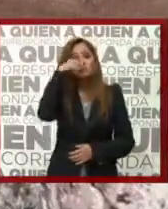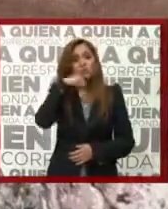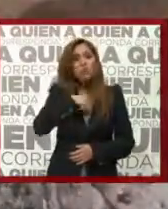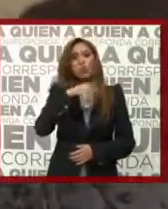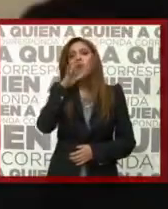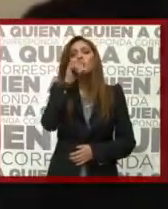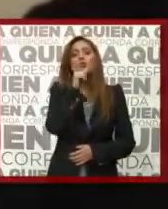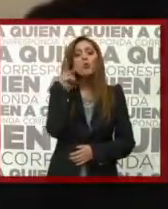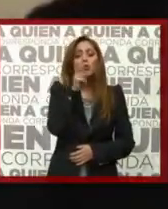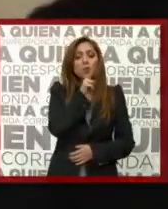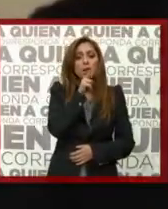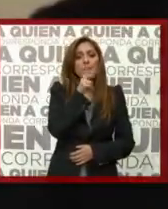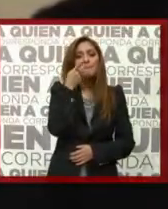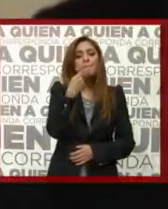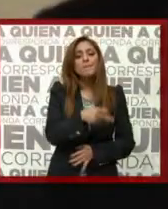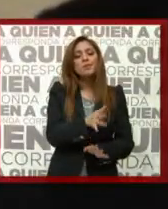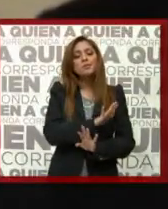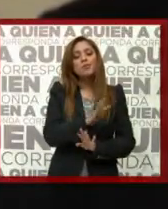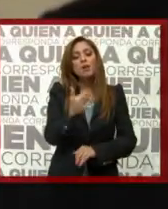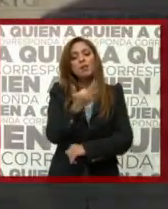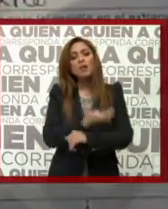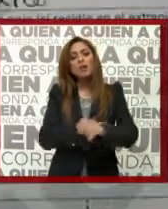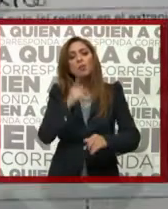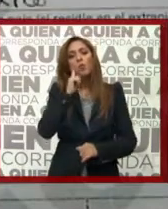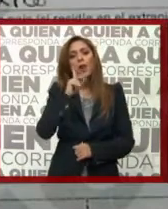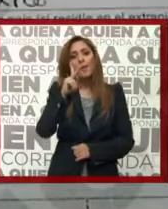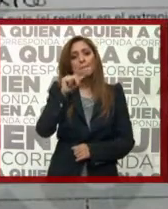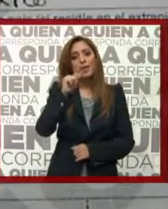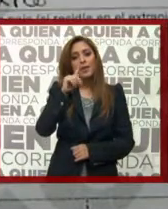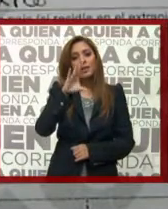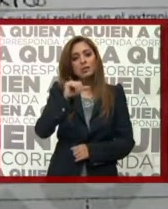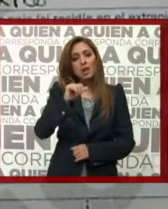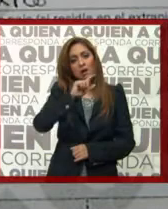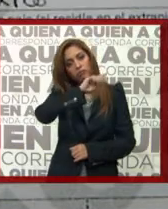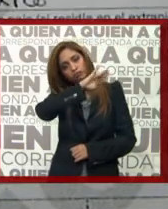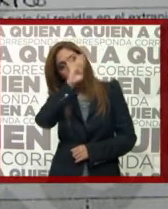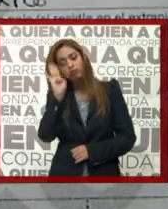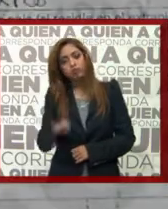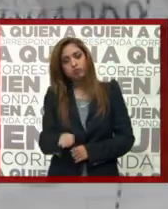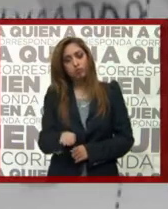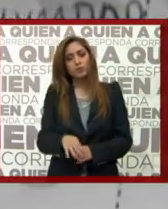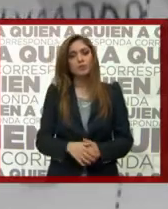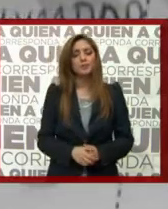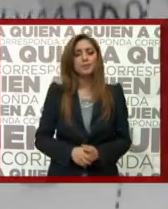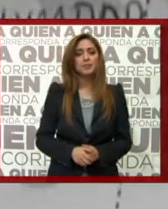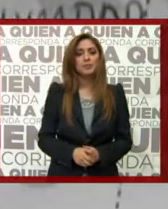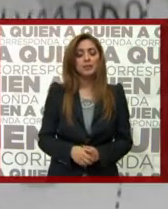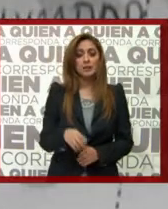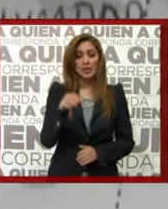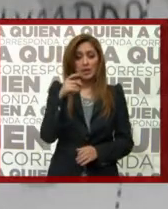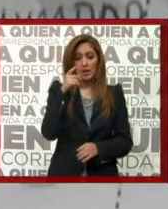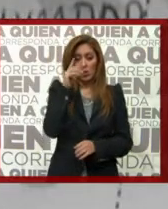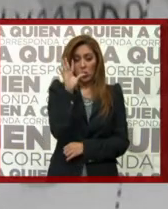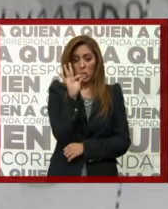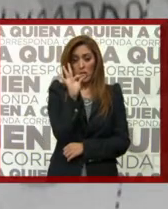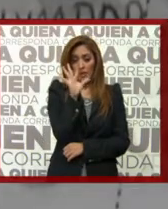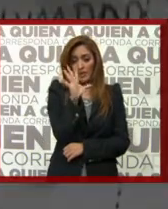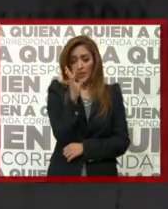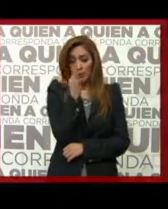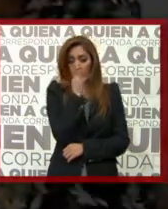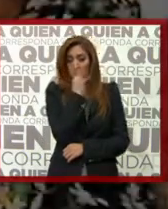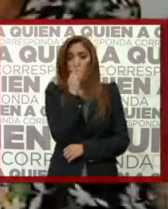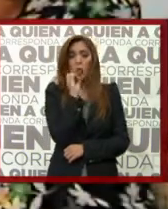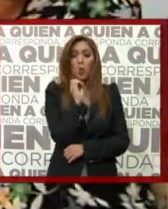el oxígeno. Pero ya era muy tarde. Patricia Mancera murió horas más tarde. Los primeros 45 minutos o la primera